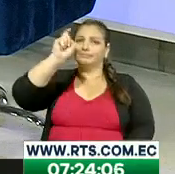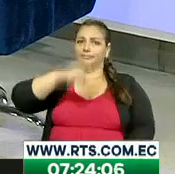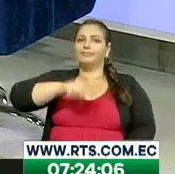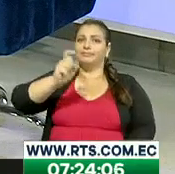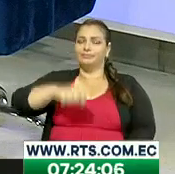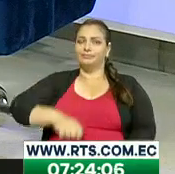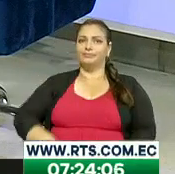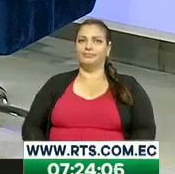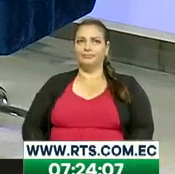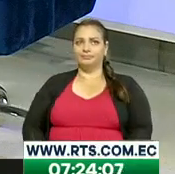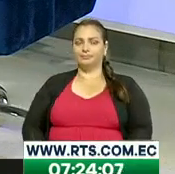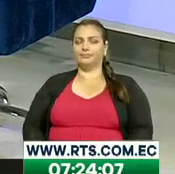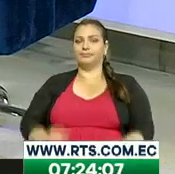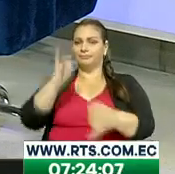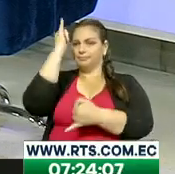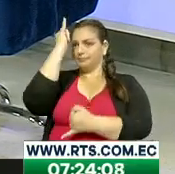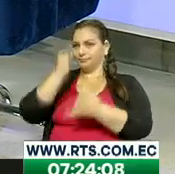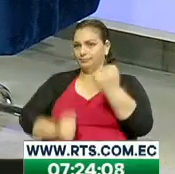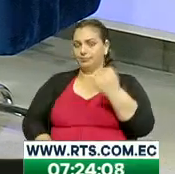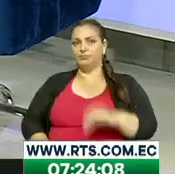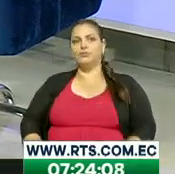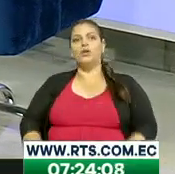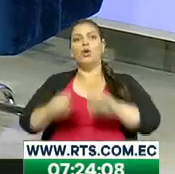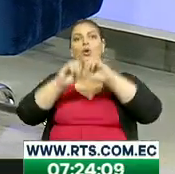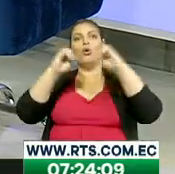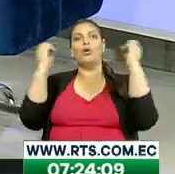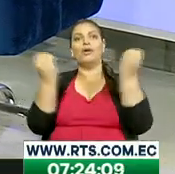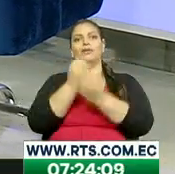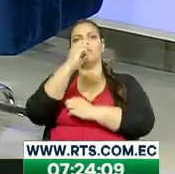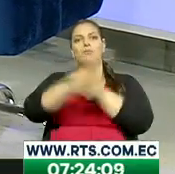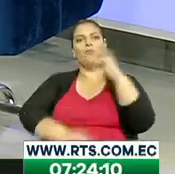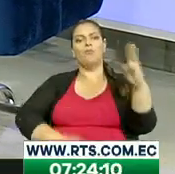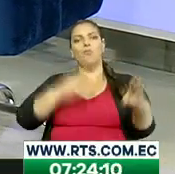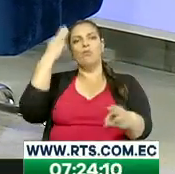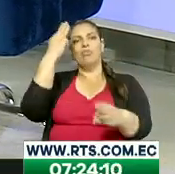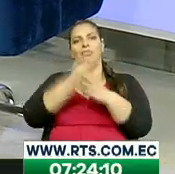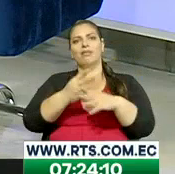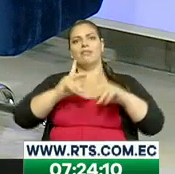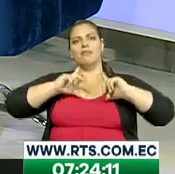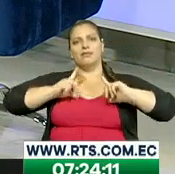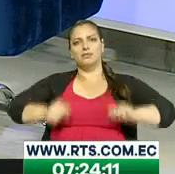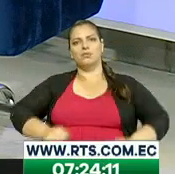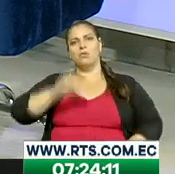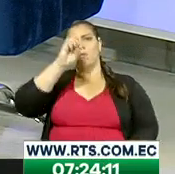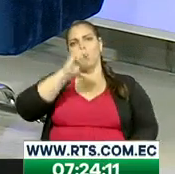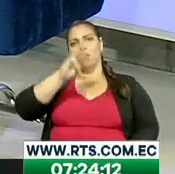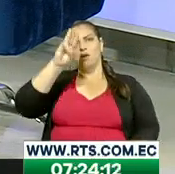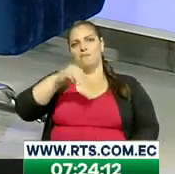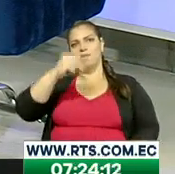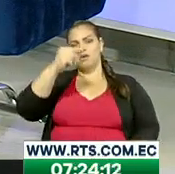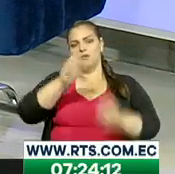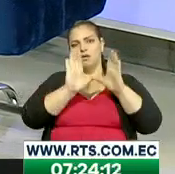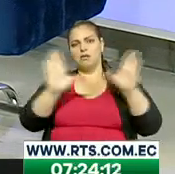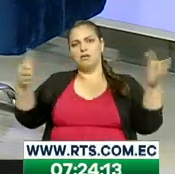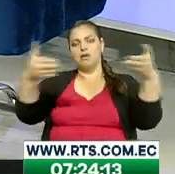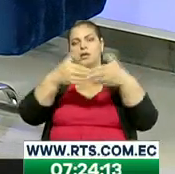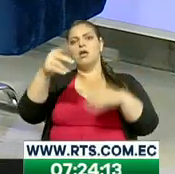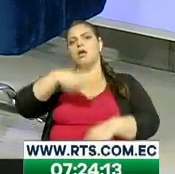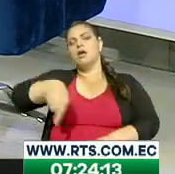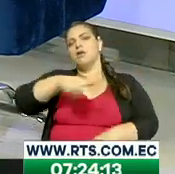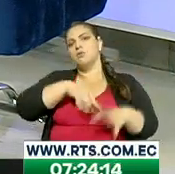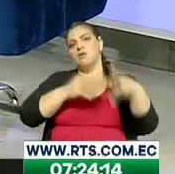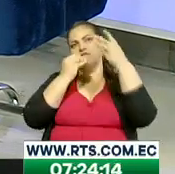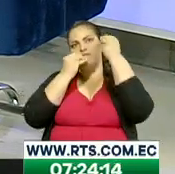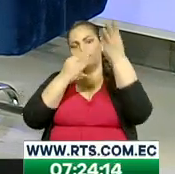esto cierro, señor productor, de la Organización Mundial de la Salud, que da cuenta de que en el mundo 150 millones de